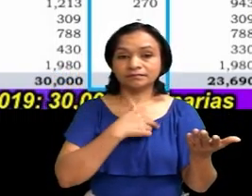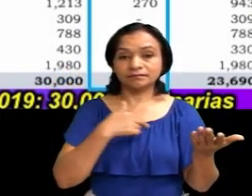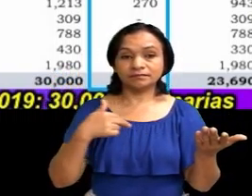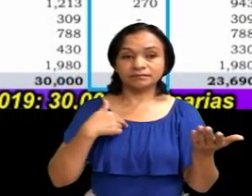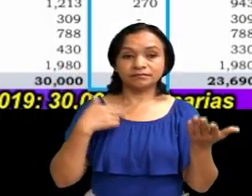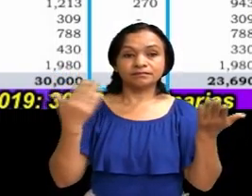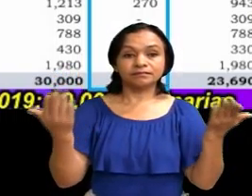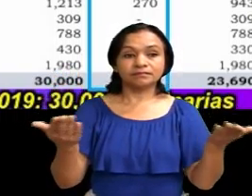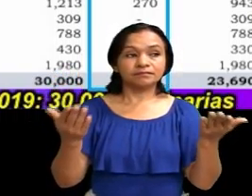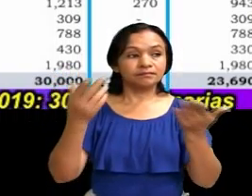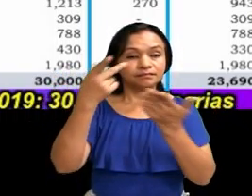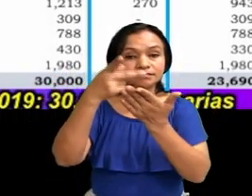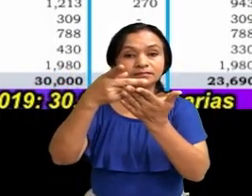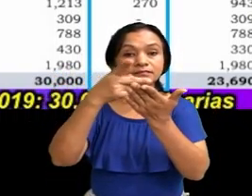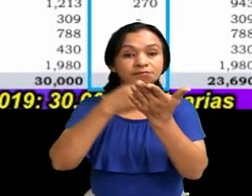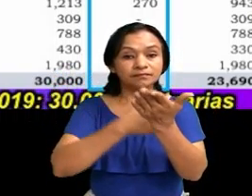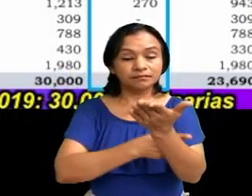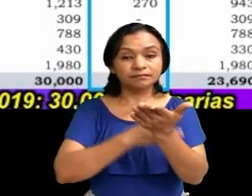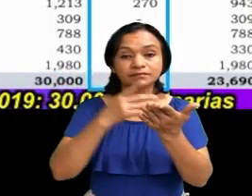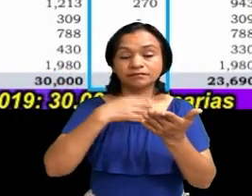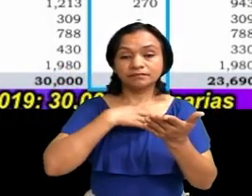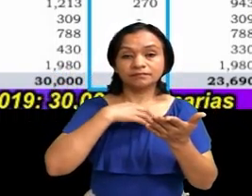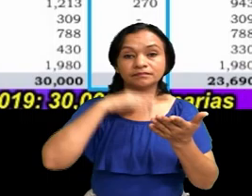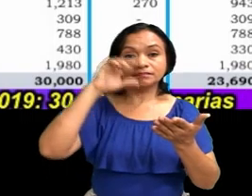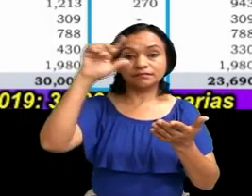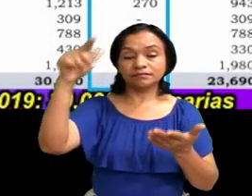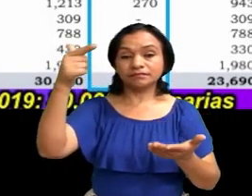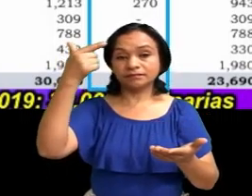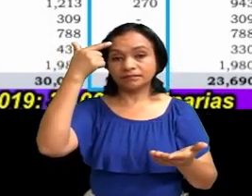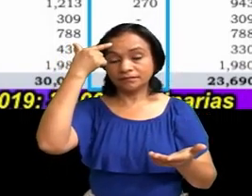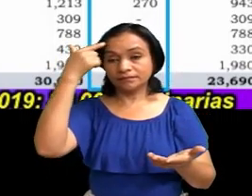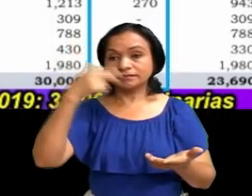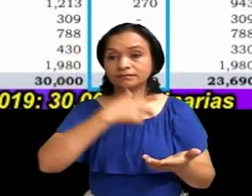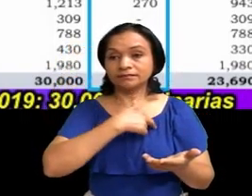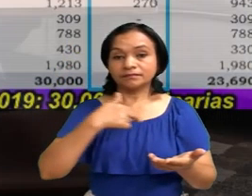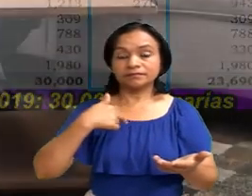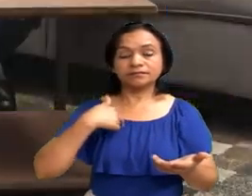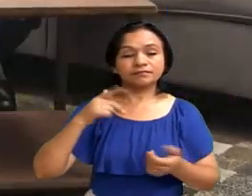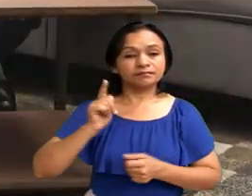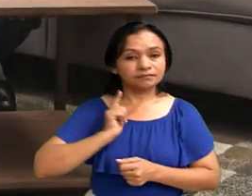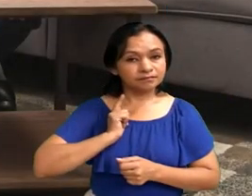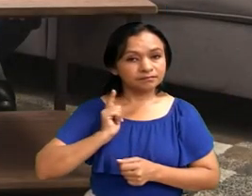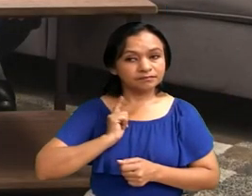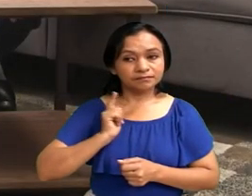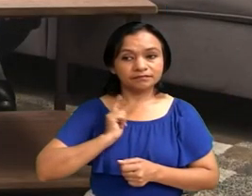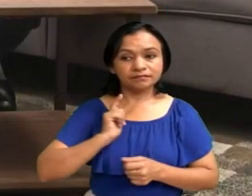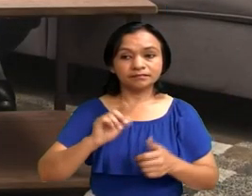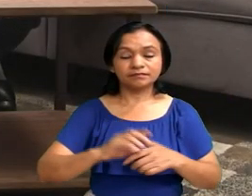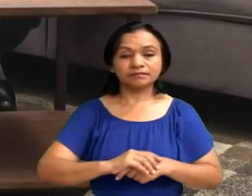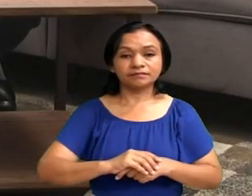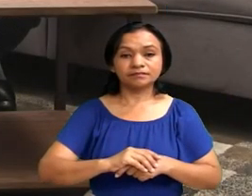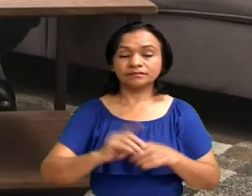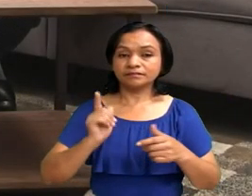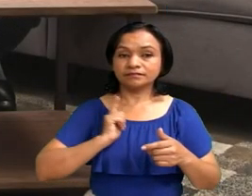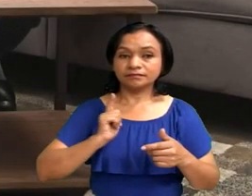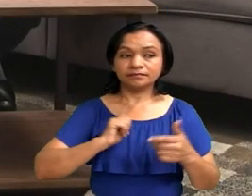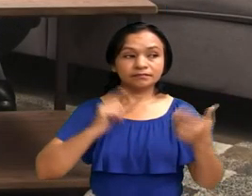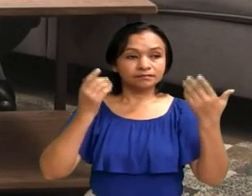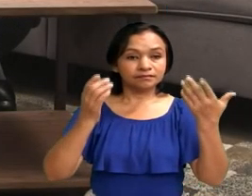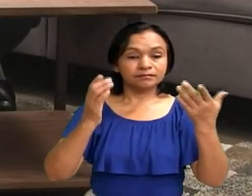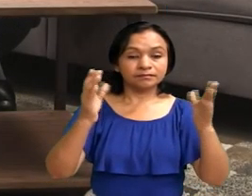que los proyectos que como gobierno estamos ejecutando se cumplan y llenen las